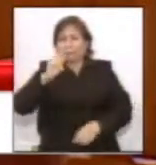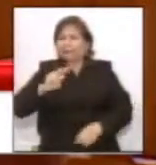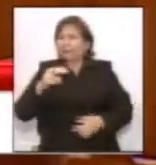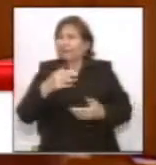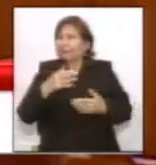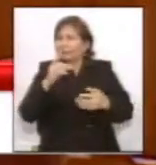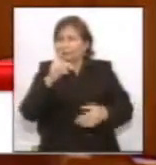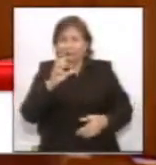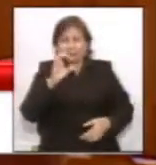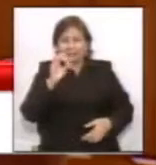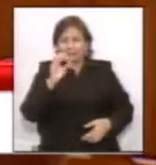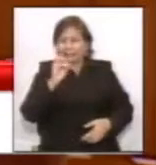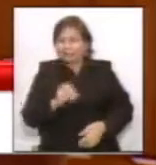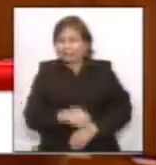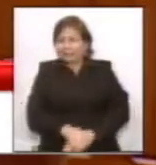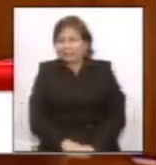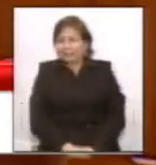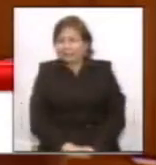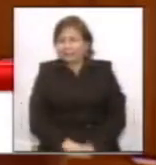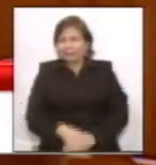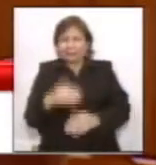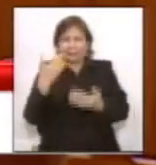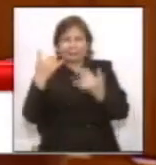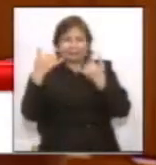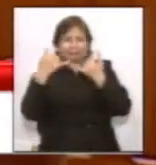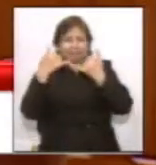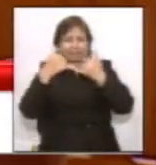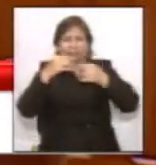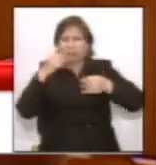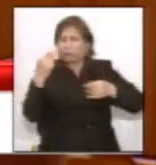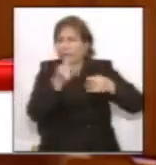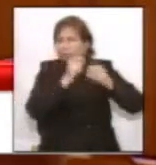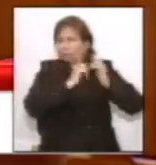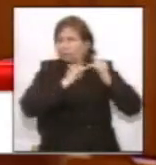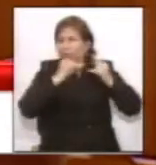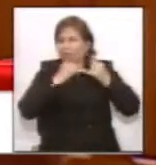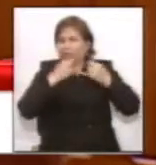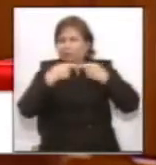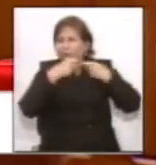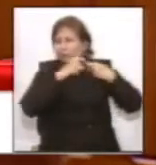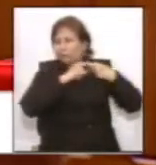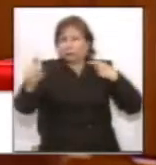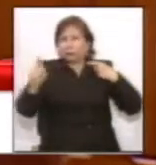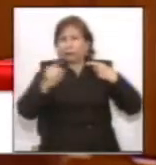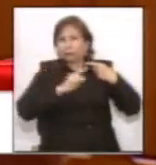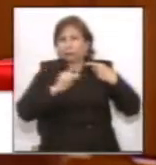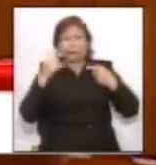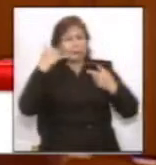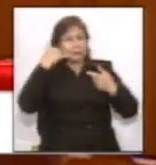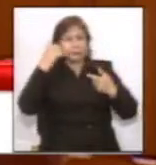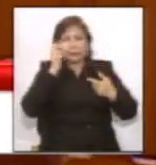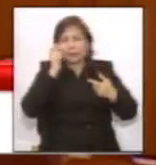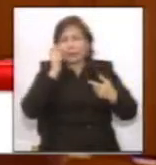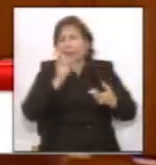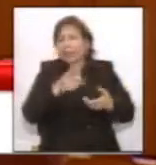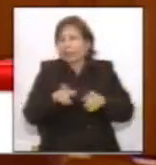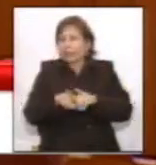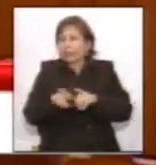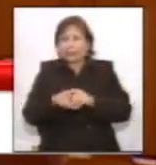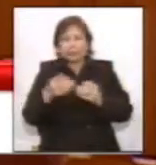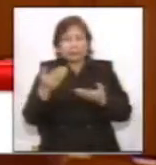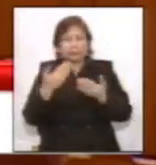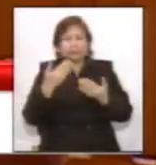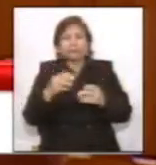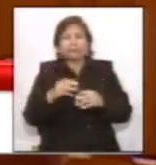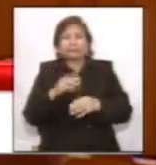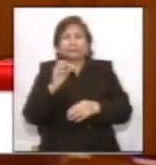y 180 capitales de provincia, llevando Internet de alta velocidad a precios asequibles para todos los peruanos. También contamos con